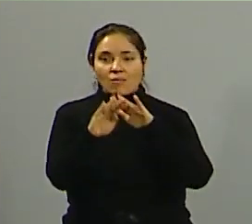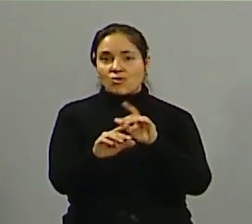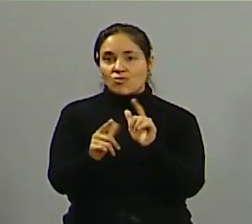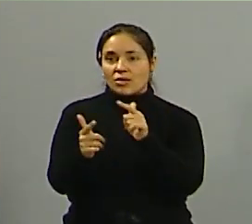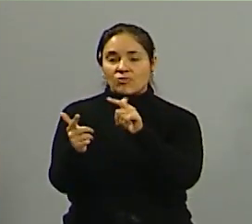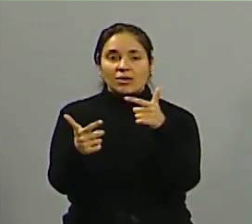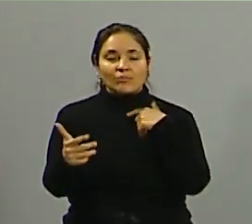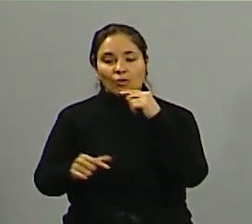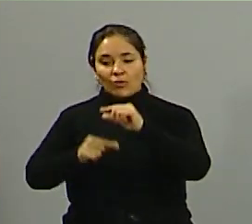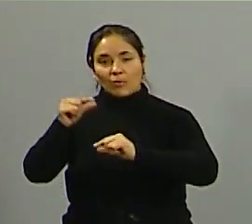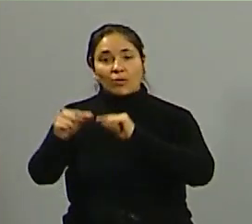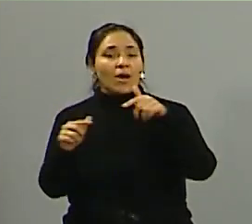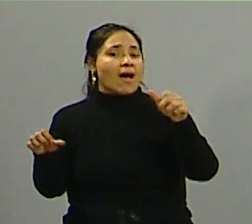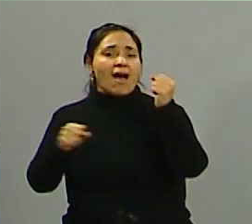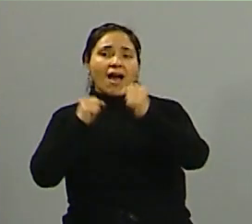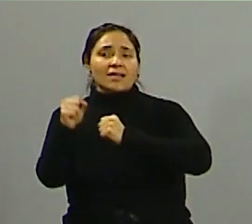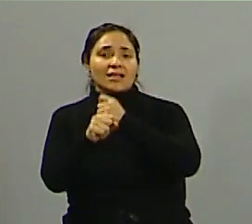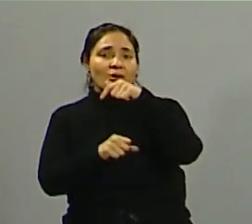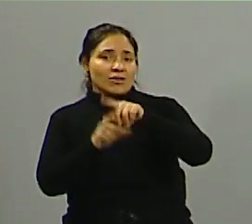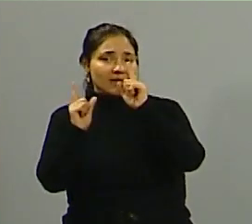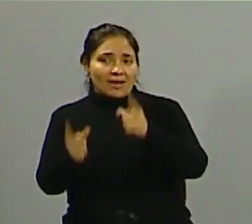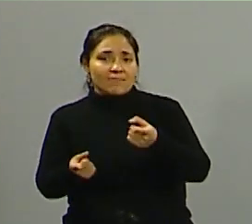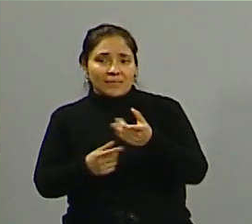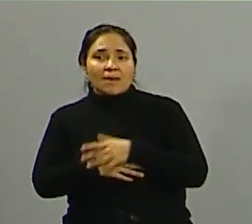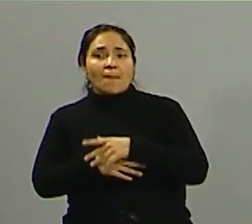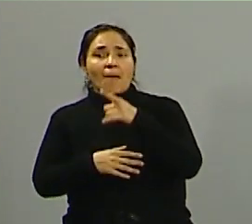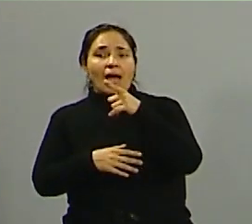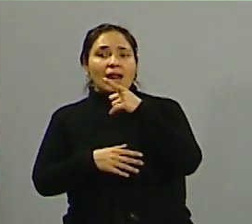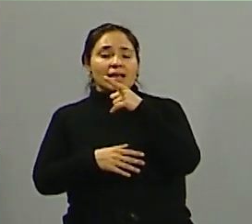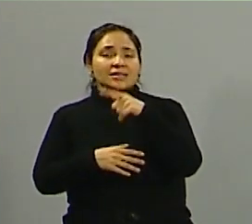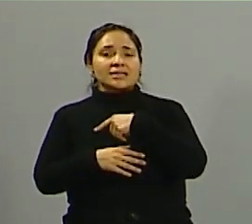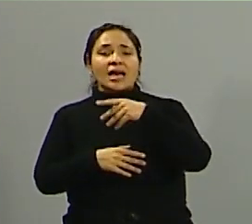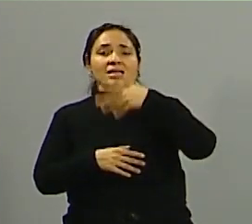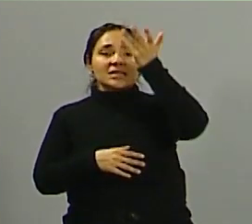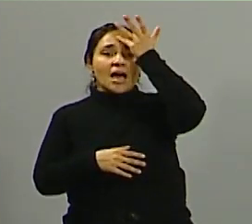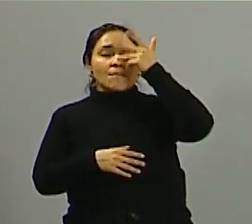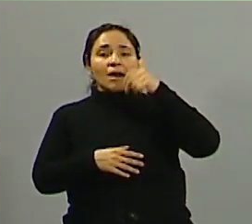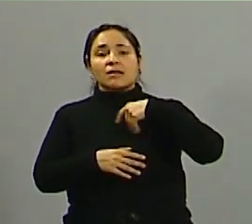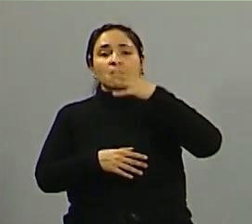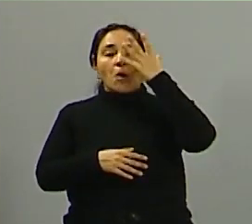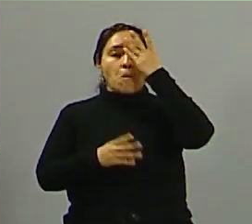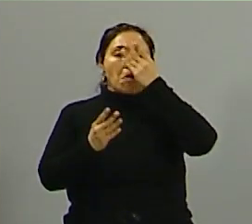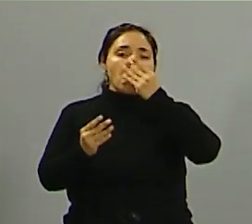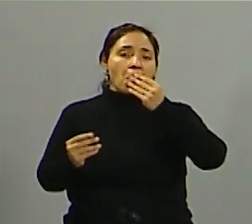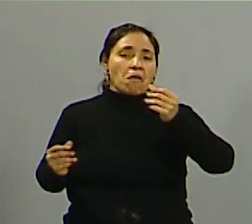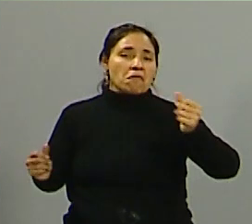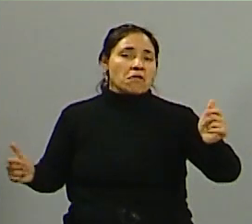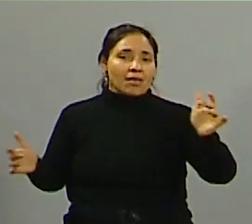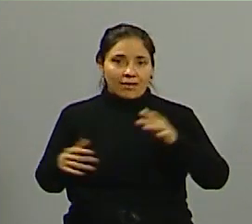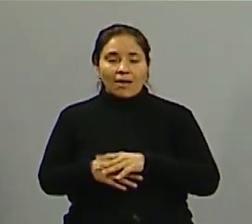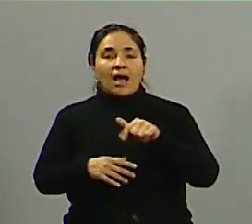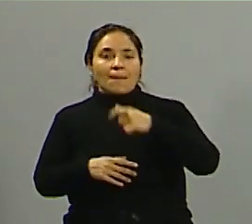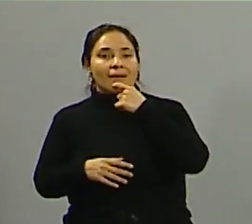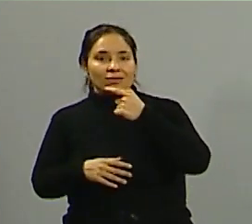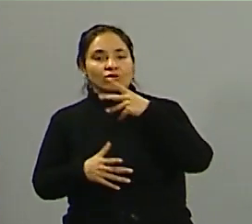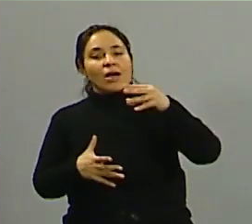hoy no lo tiene San Martín. Y digo esto, ¿por qué? Porque a veces da la sensación que está desdibujada su figura. Nosotros en Mendoza lo tenemos como propio y tenemos un